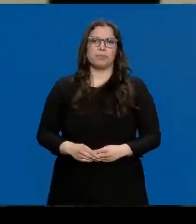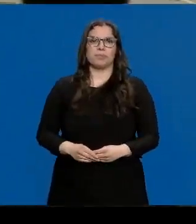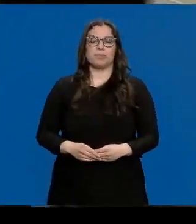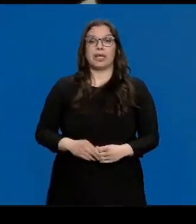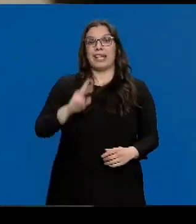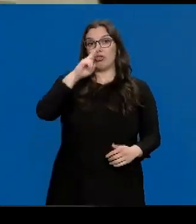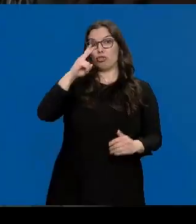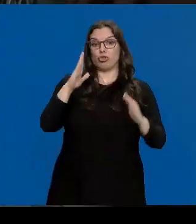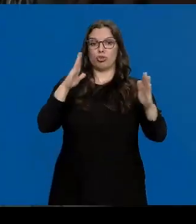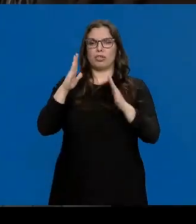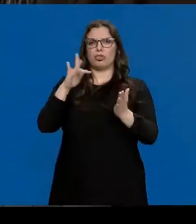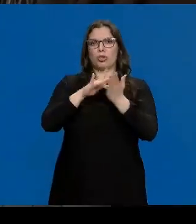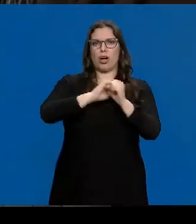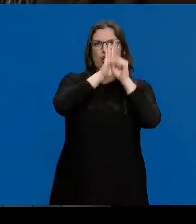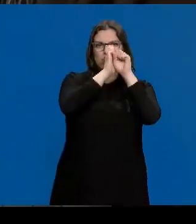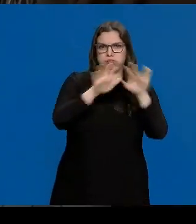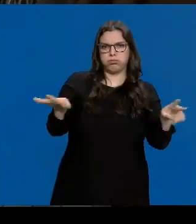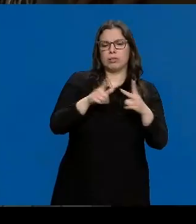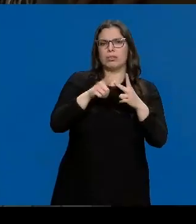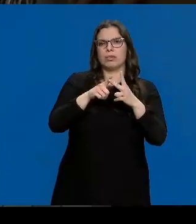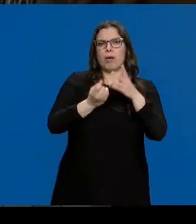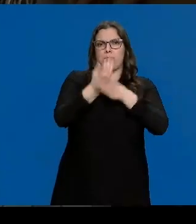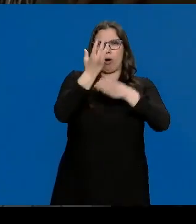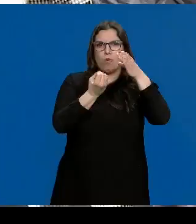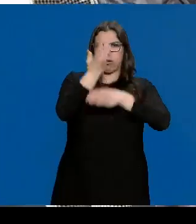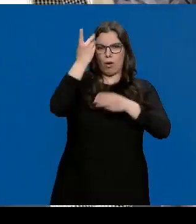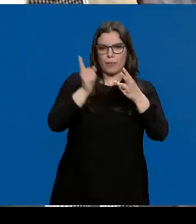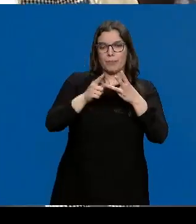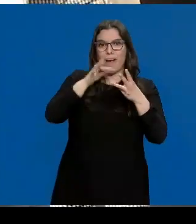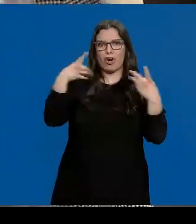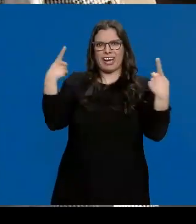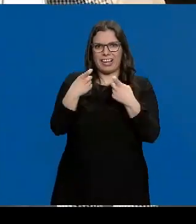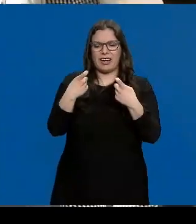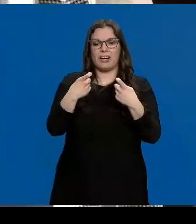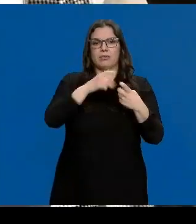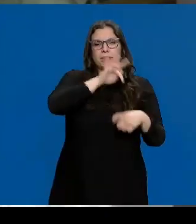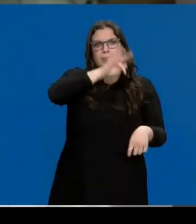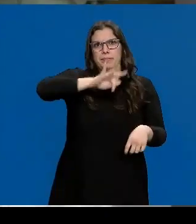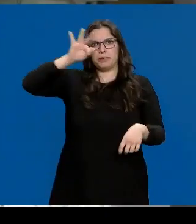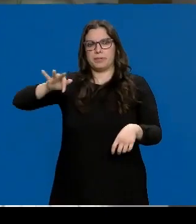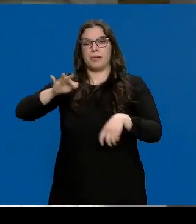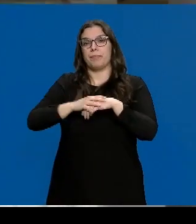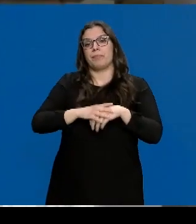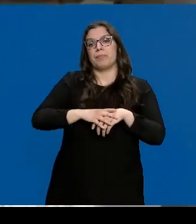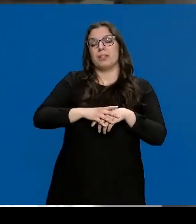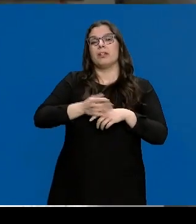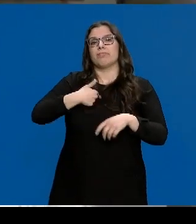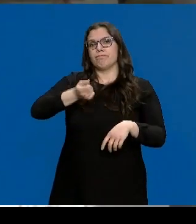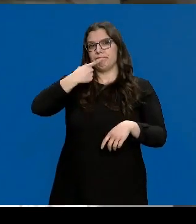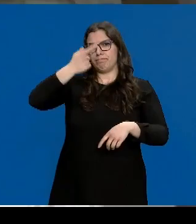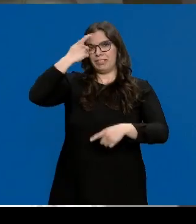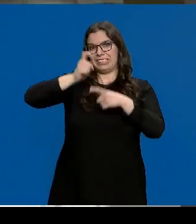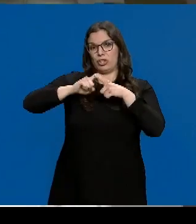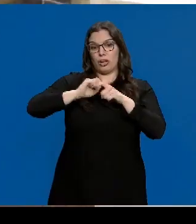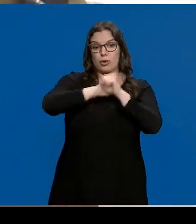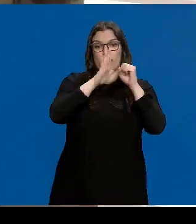En 2 años hemos vivido una pandemia mundial, la erupción de un volcán y ahora una guerra. En tratamiento psicológico desde que